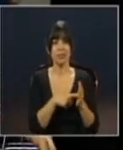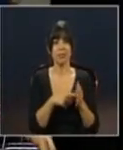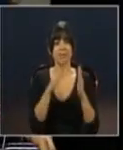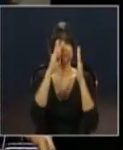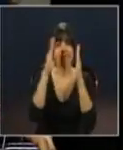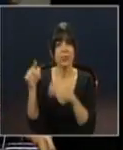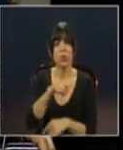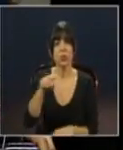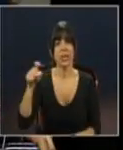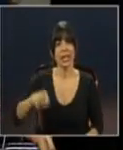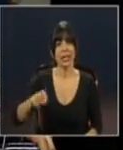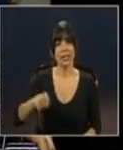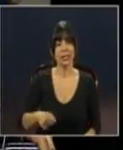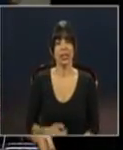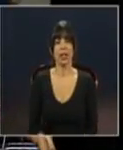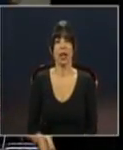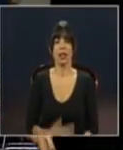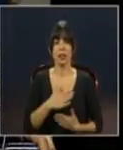atender sus necesidades.